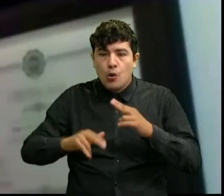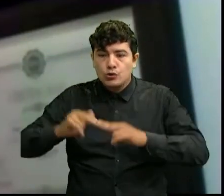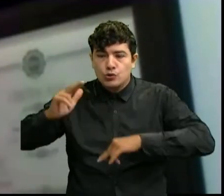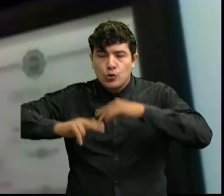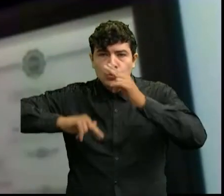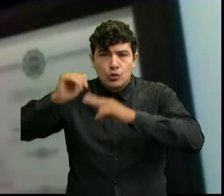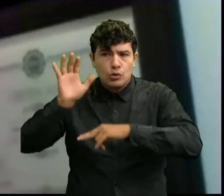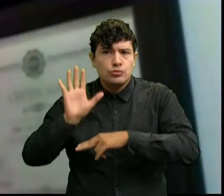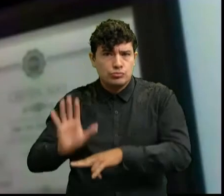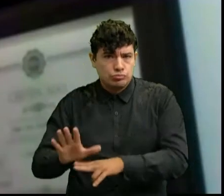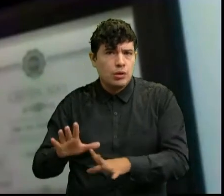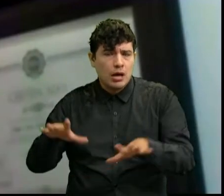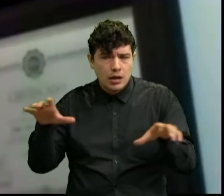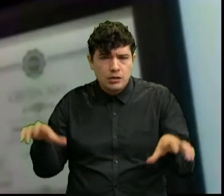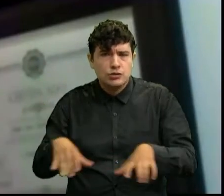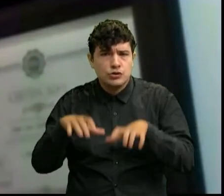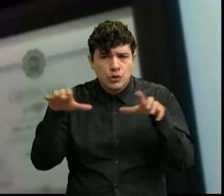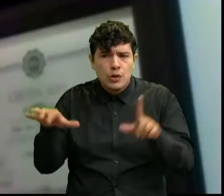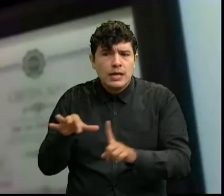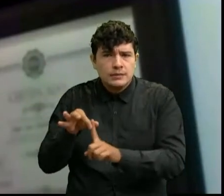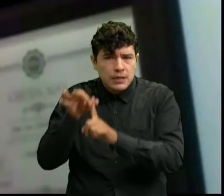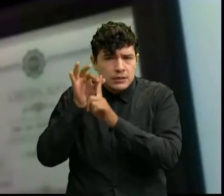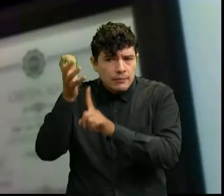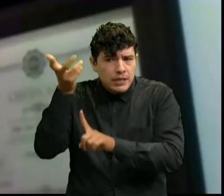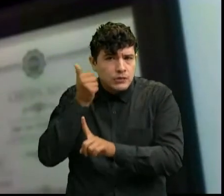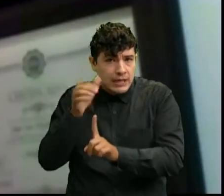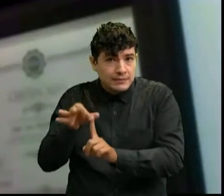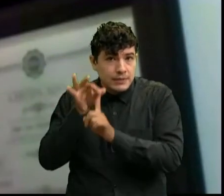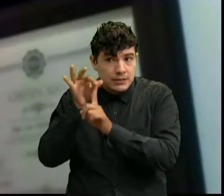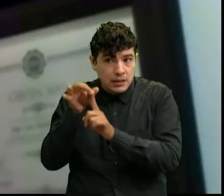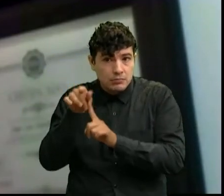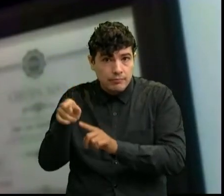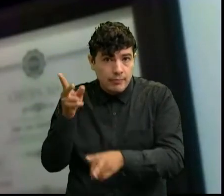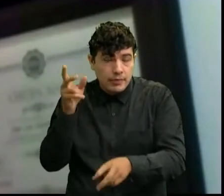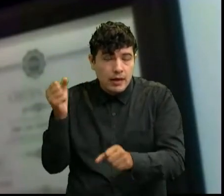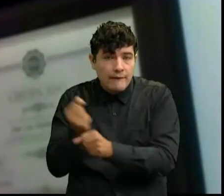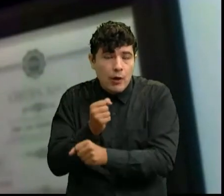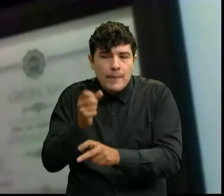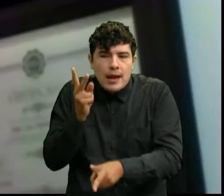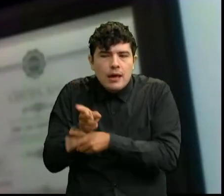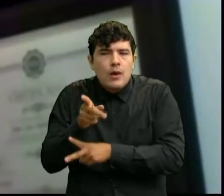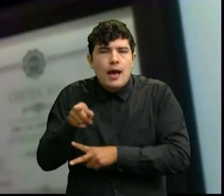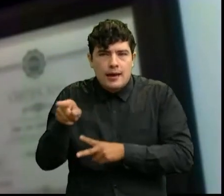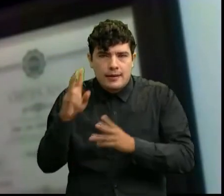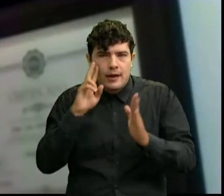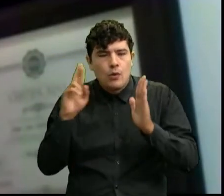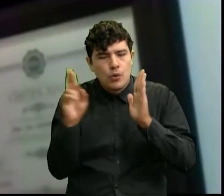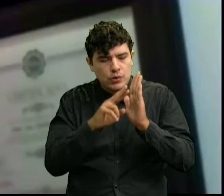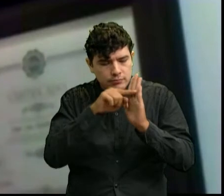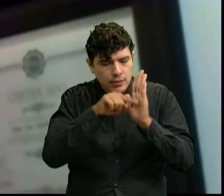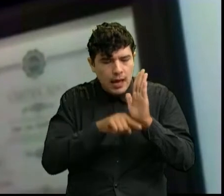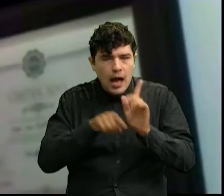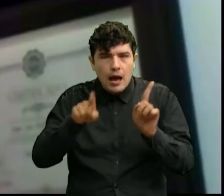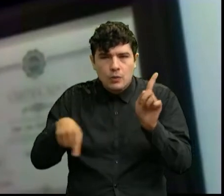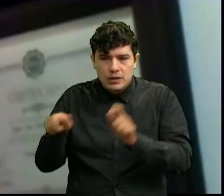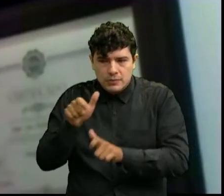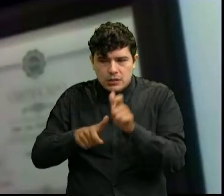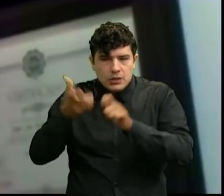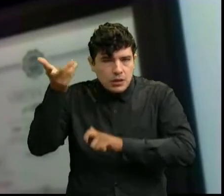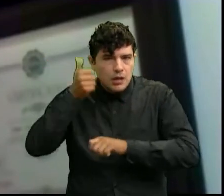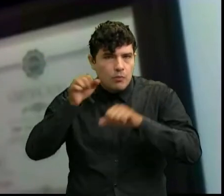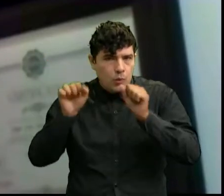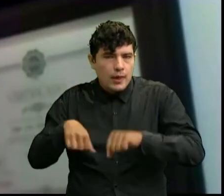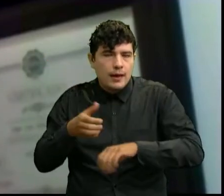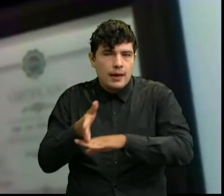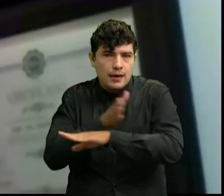pensiones especiales por actividades de alto riesgo señalan cuál es la actividad que permite que la persona se pensione antes